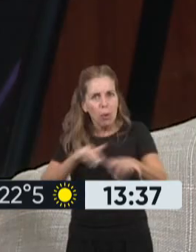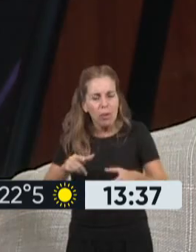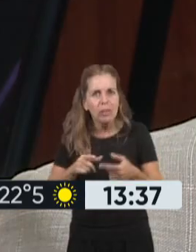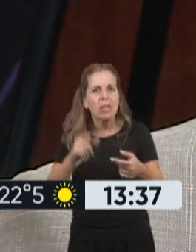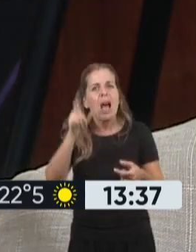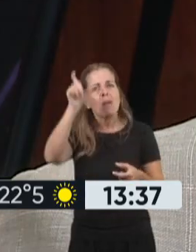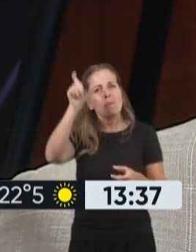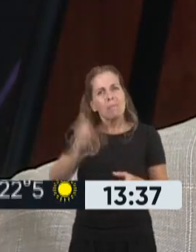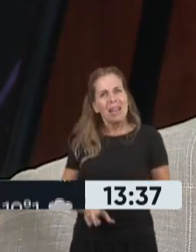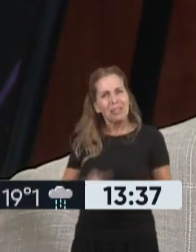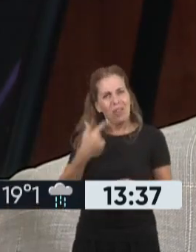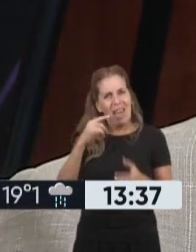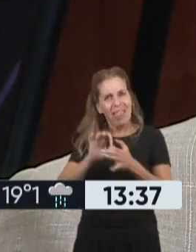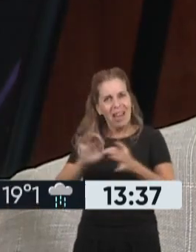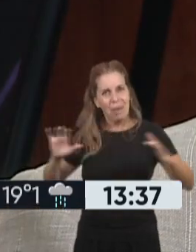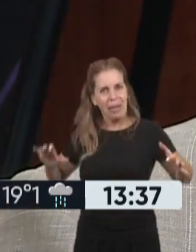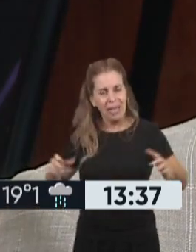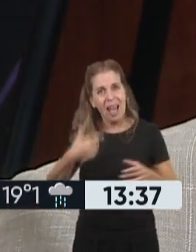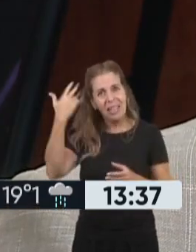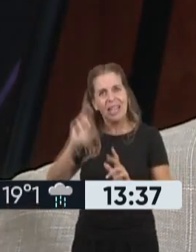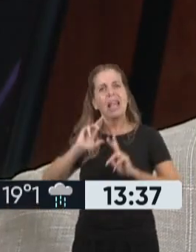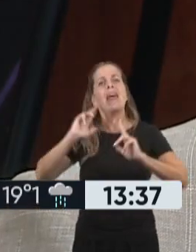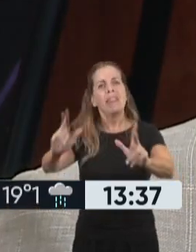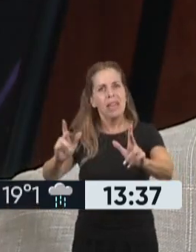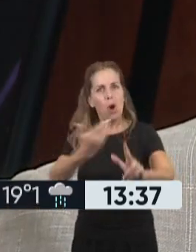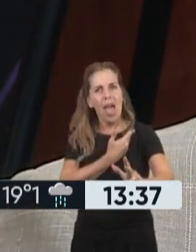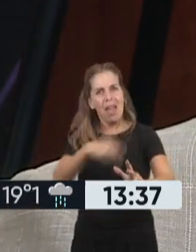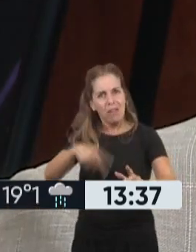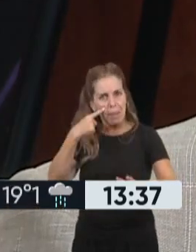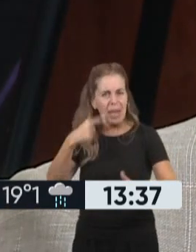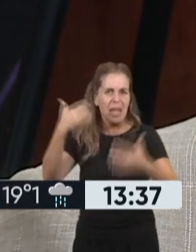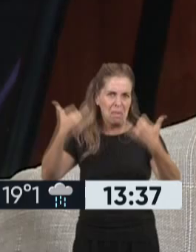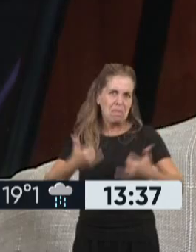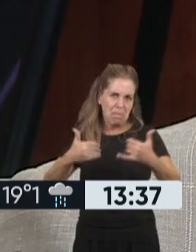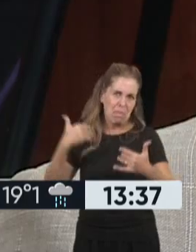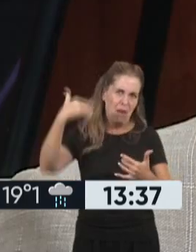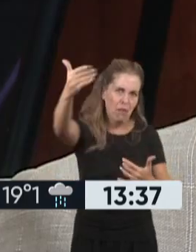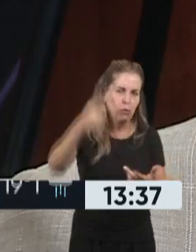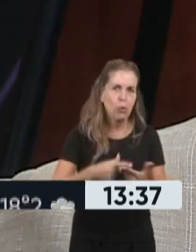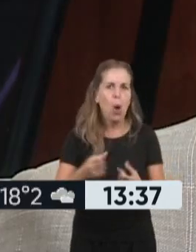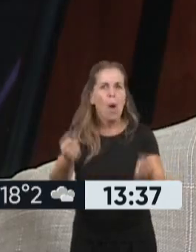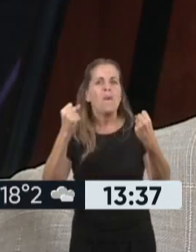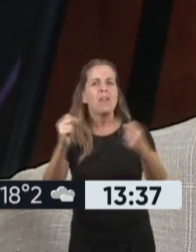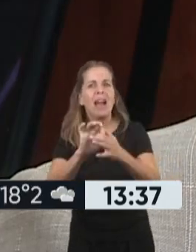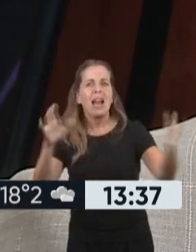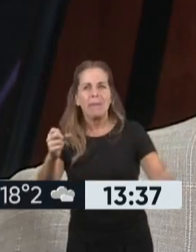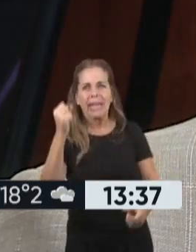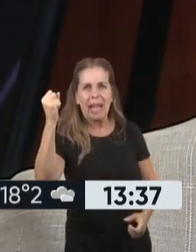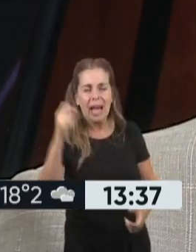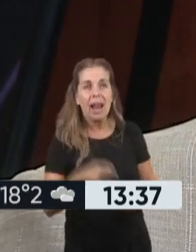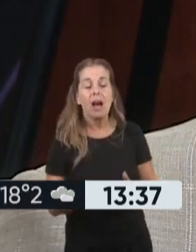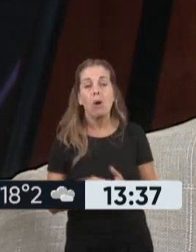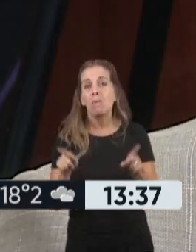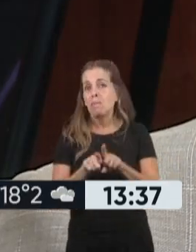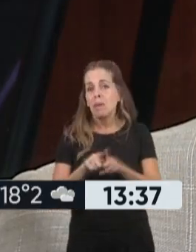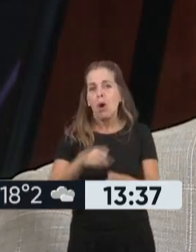Fran Fijap ayer dijo: hay FMI para rato, vamos, viva la libertad carajo. El vocero oficial de este